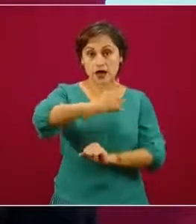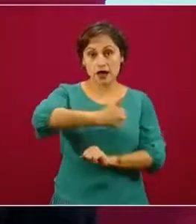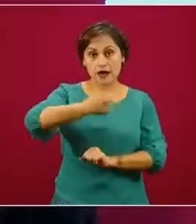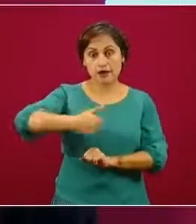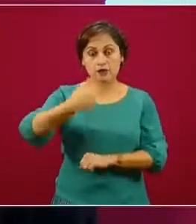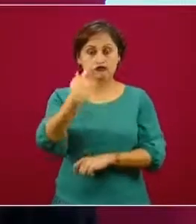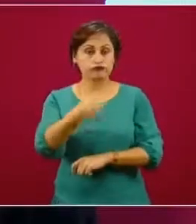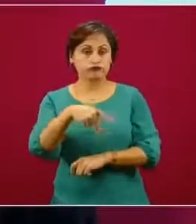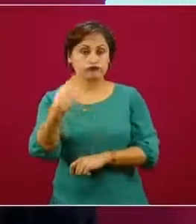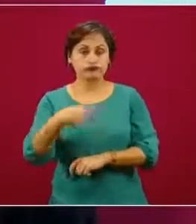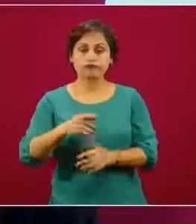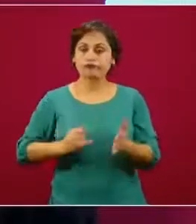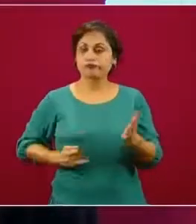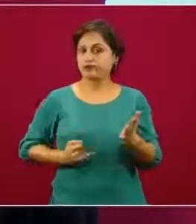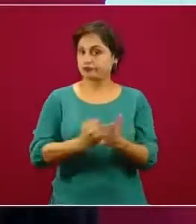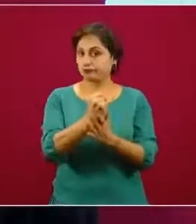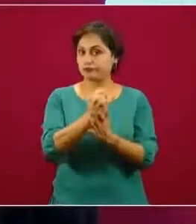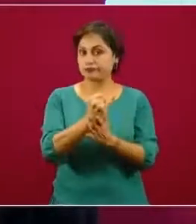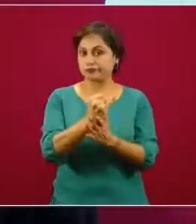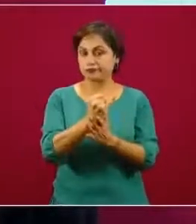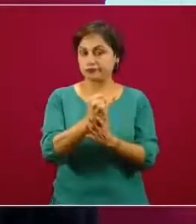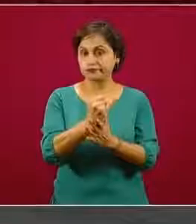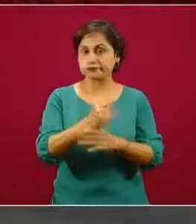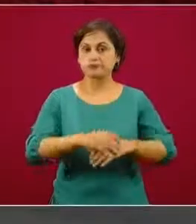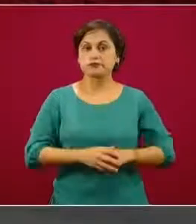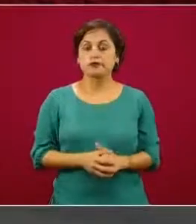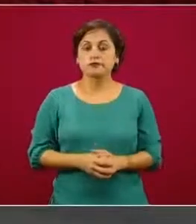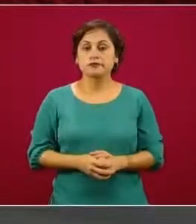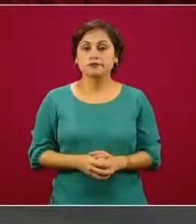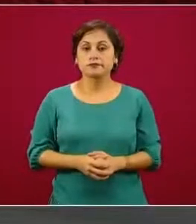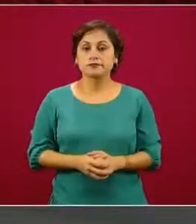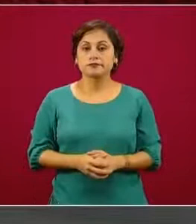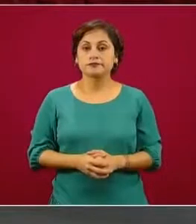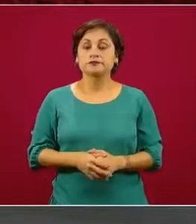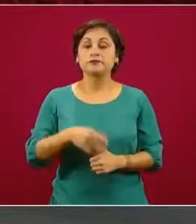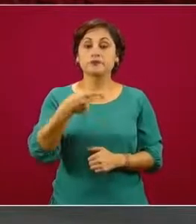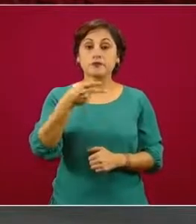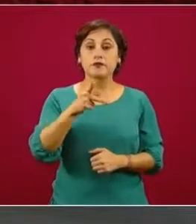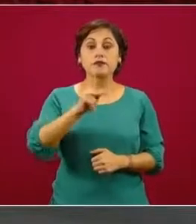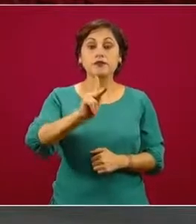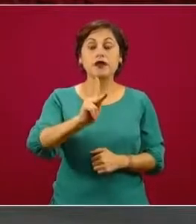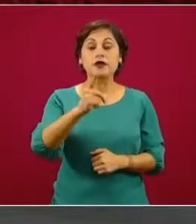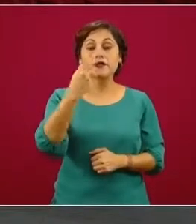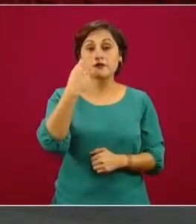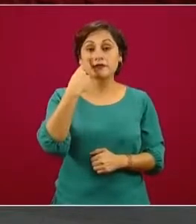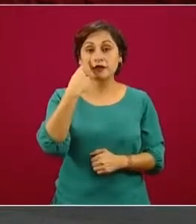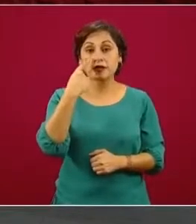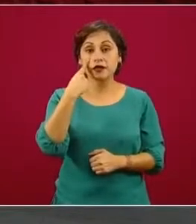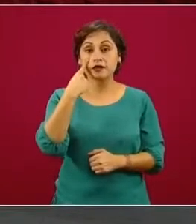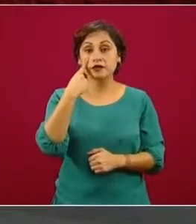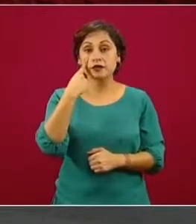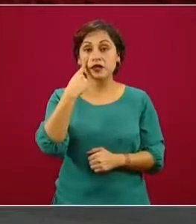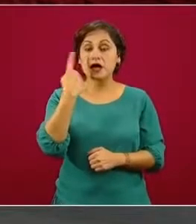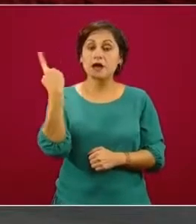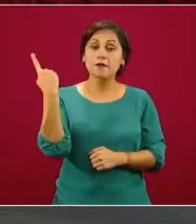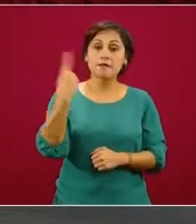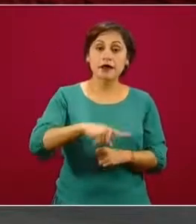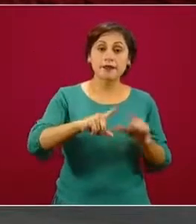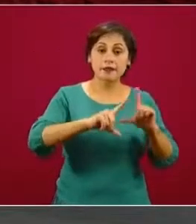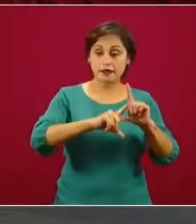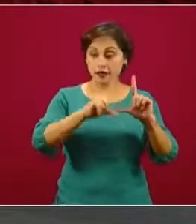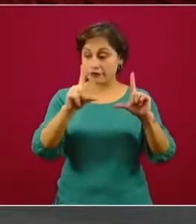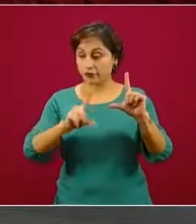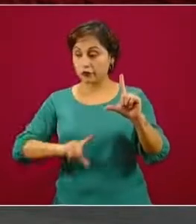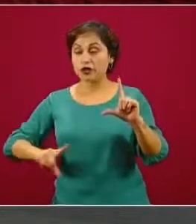Es decir, en ningún caso pueden ser menores a las disposiciones nacionales. Una vez